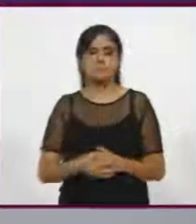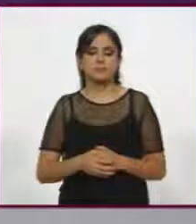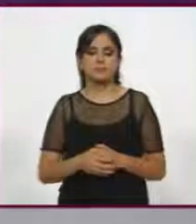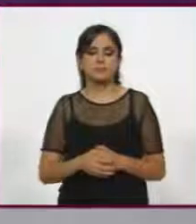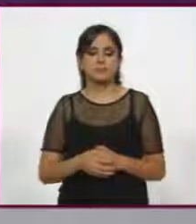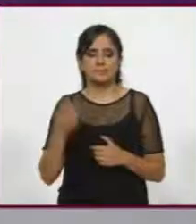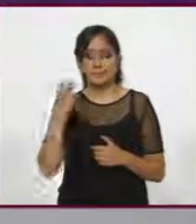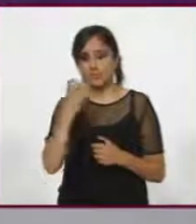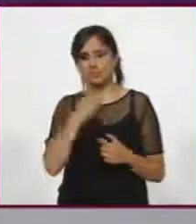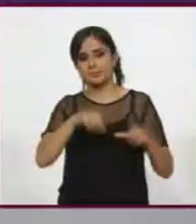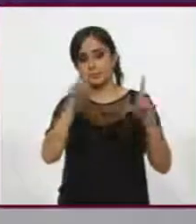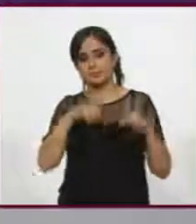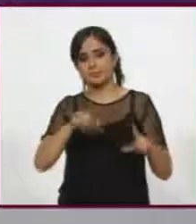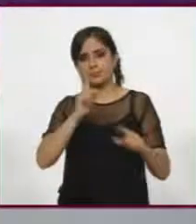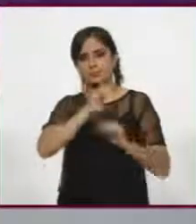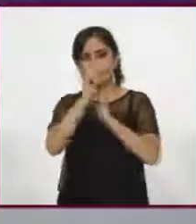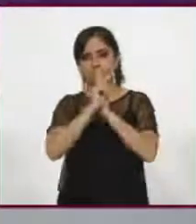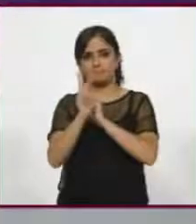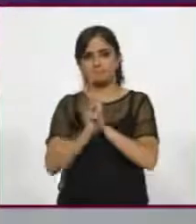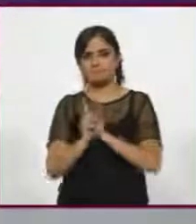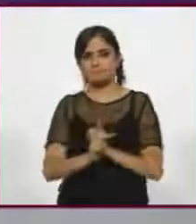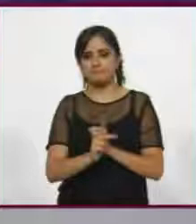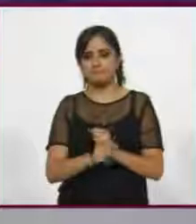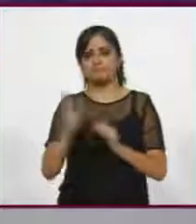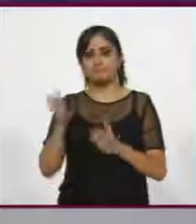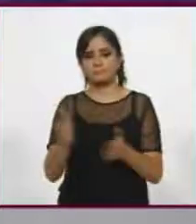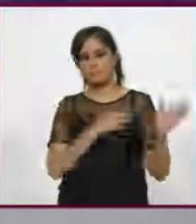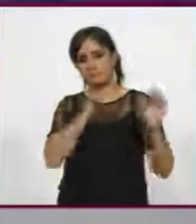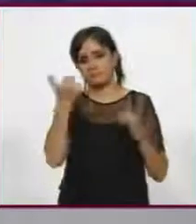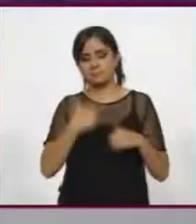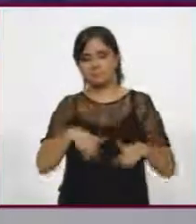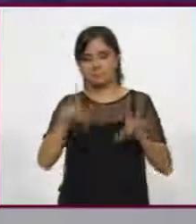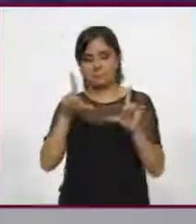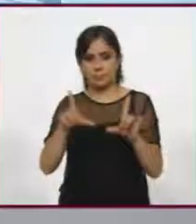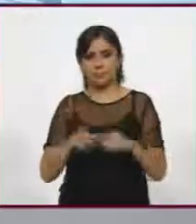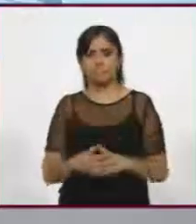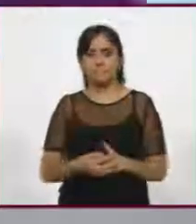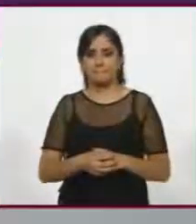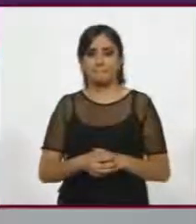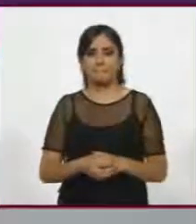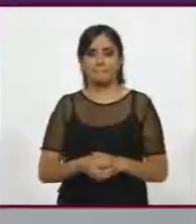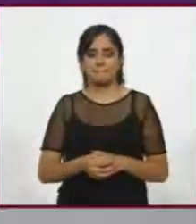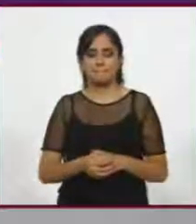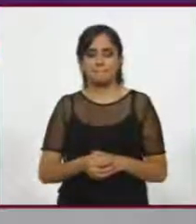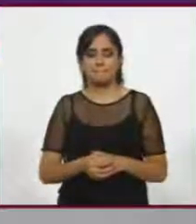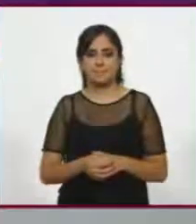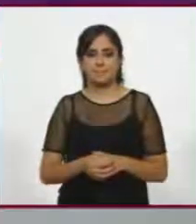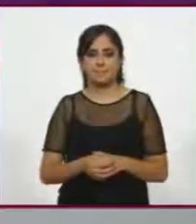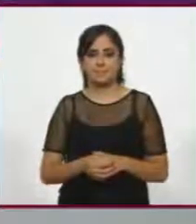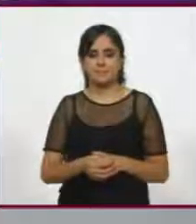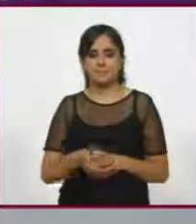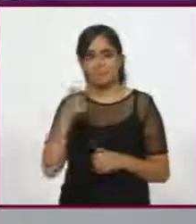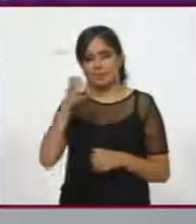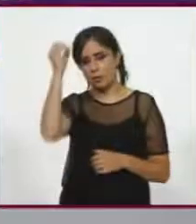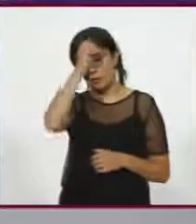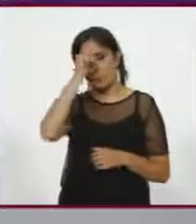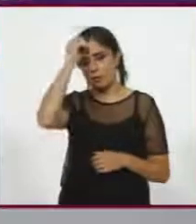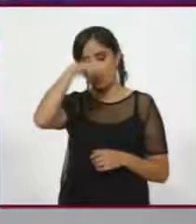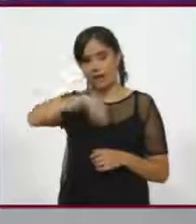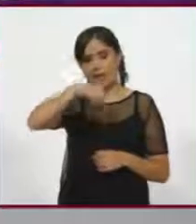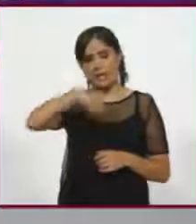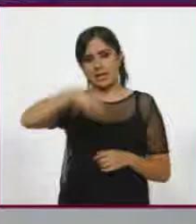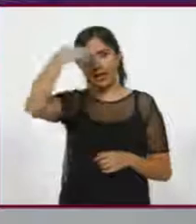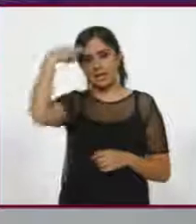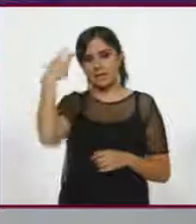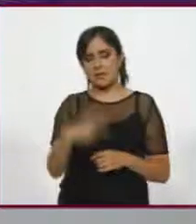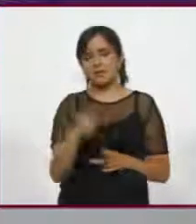el papel de estos países en el mundo. Siguiente gráfico, por favor. Que es básicamente la opinión de México, ¿no?